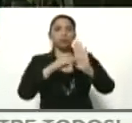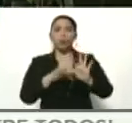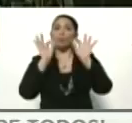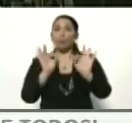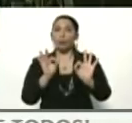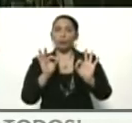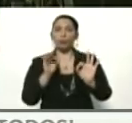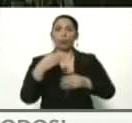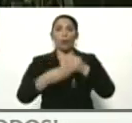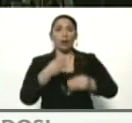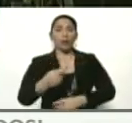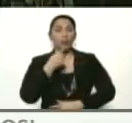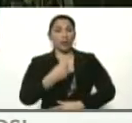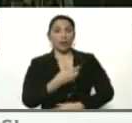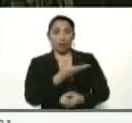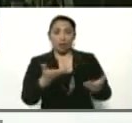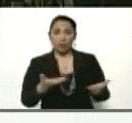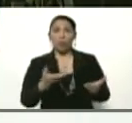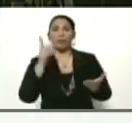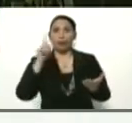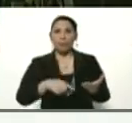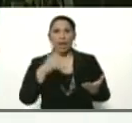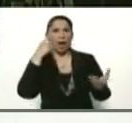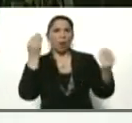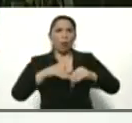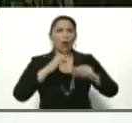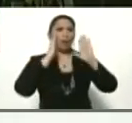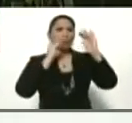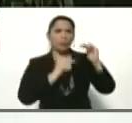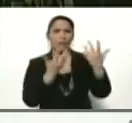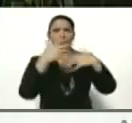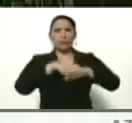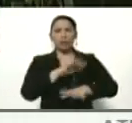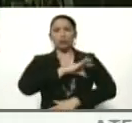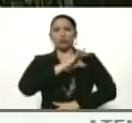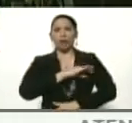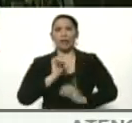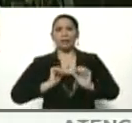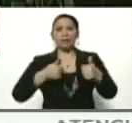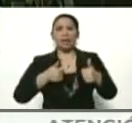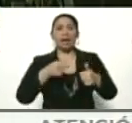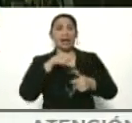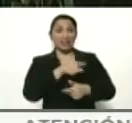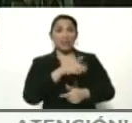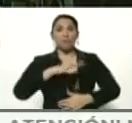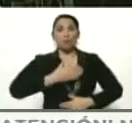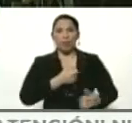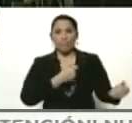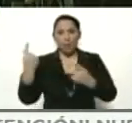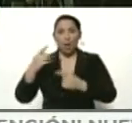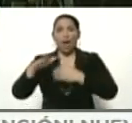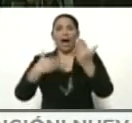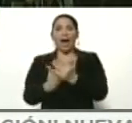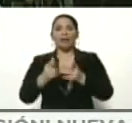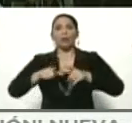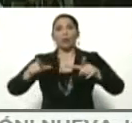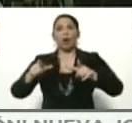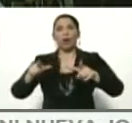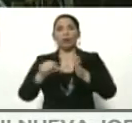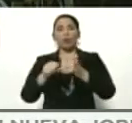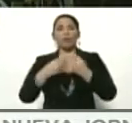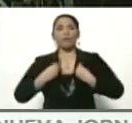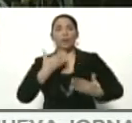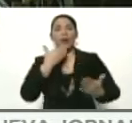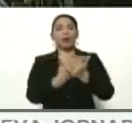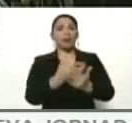determinados para ello y pase por el protocolo de atención integral inicial y de allí sea trasladado a su sitio de espera. De manera pues que